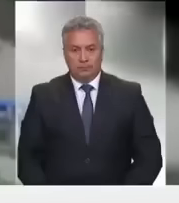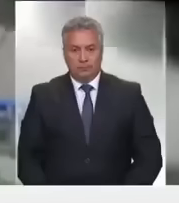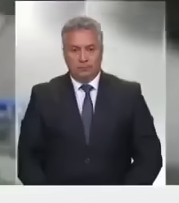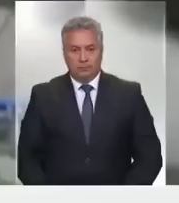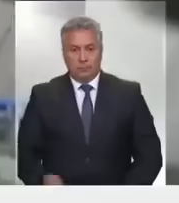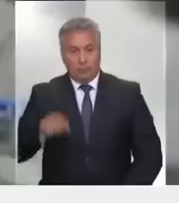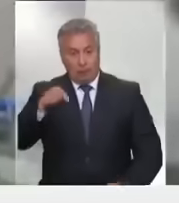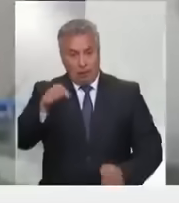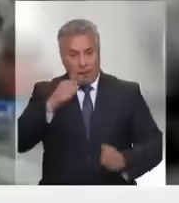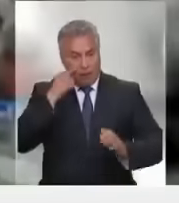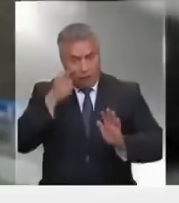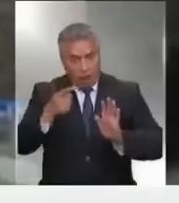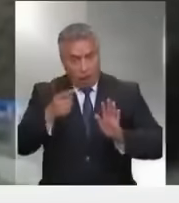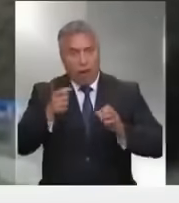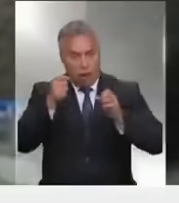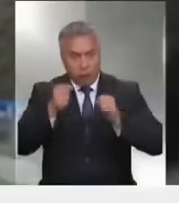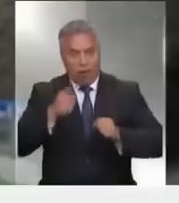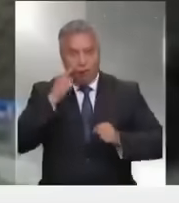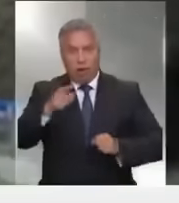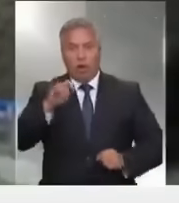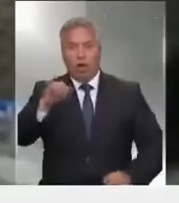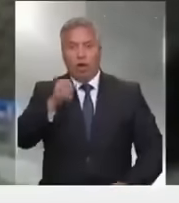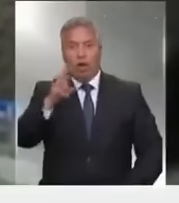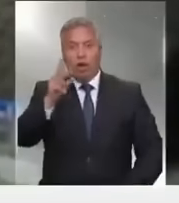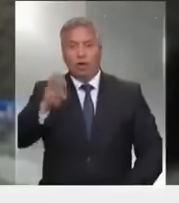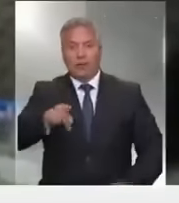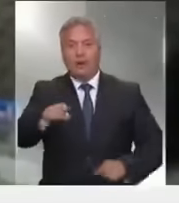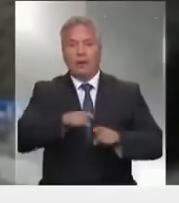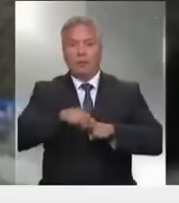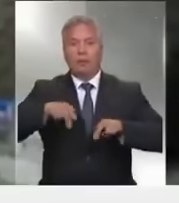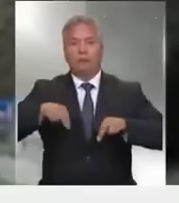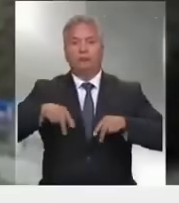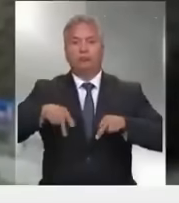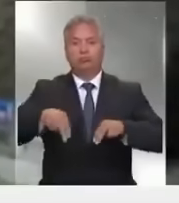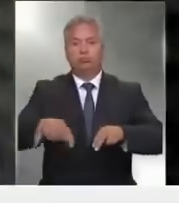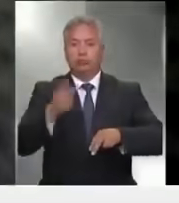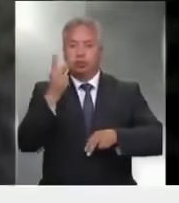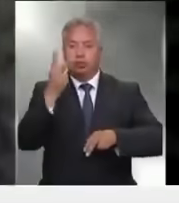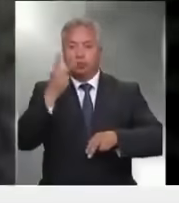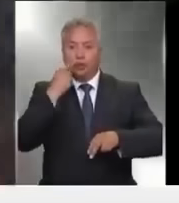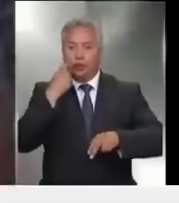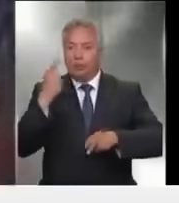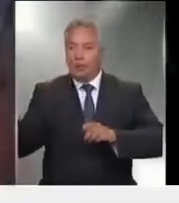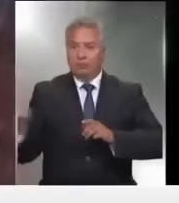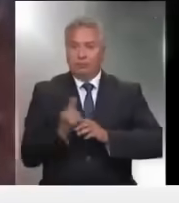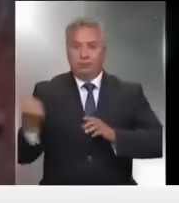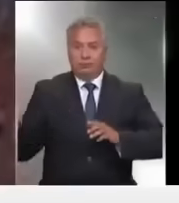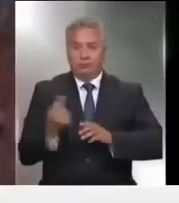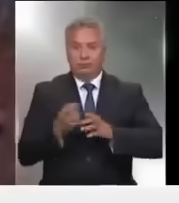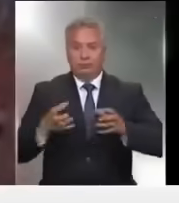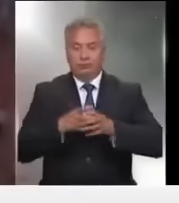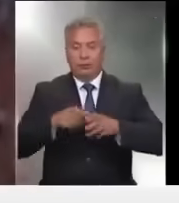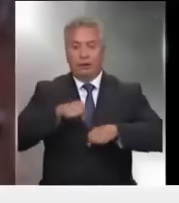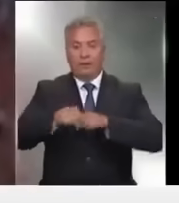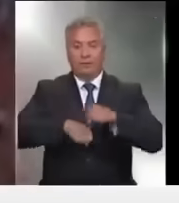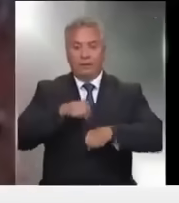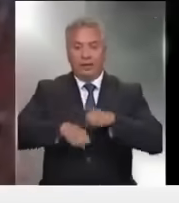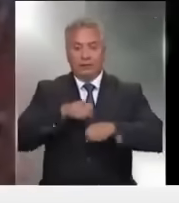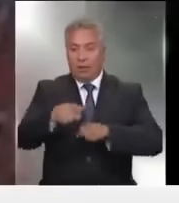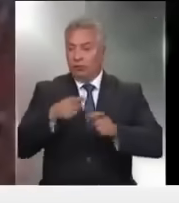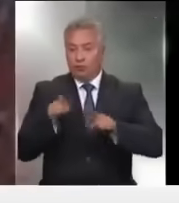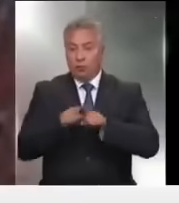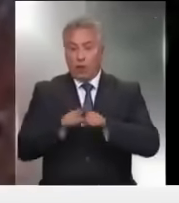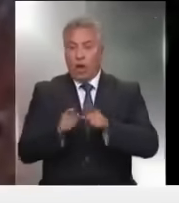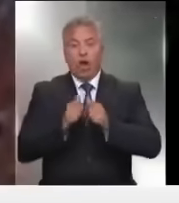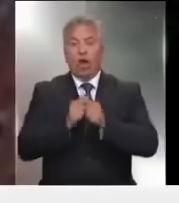En este registro se puede ver cómo Jordan llega caminando junto con dos miembros de la banda. Divisa la bicicleta y son sus